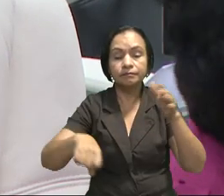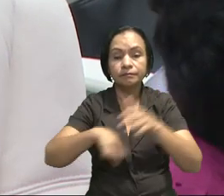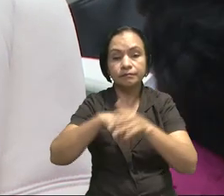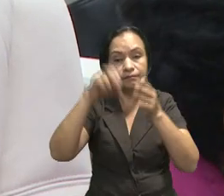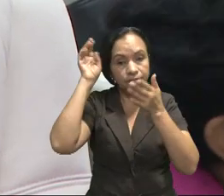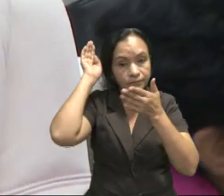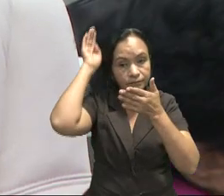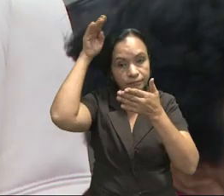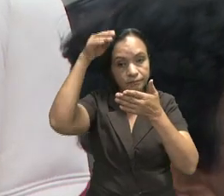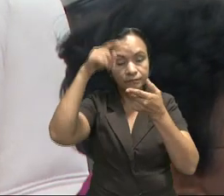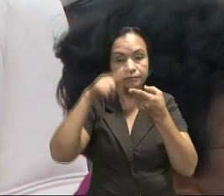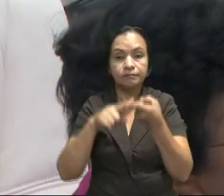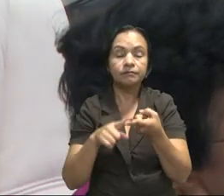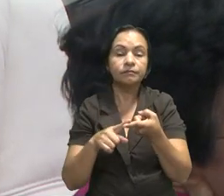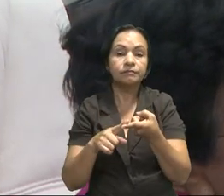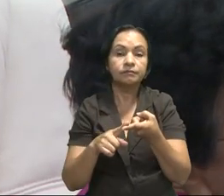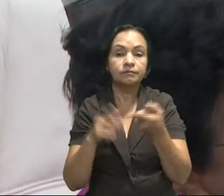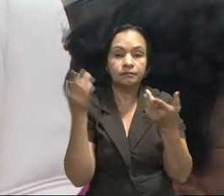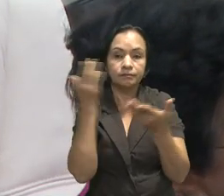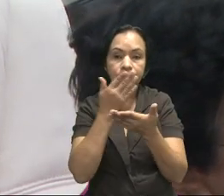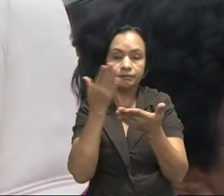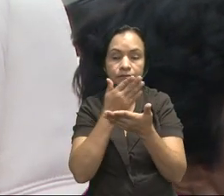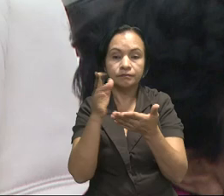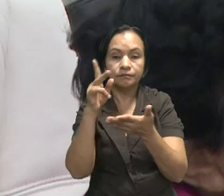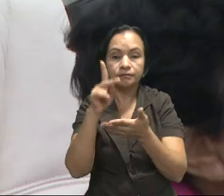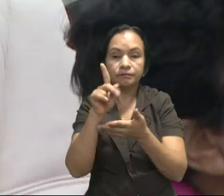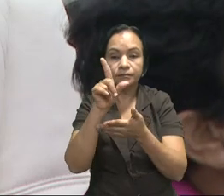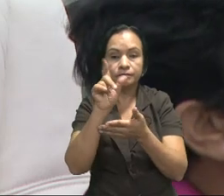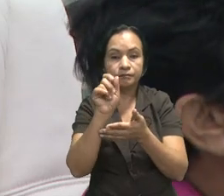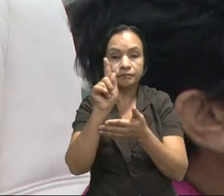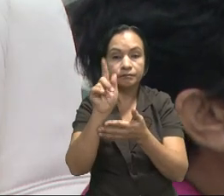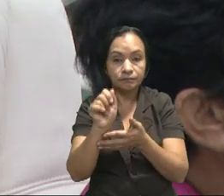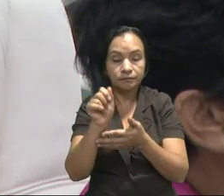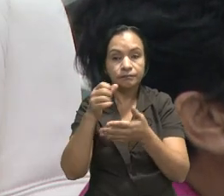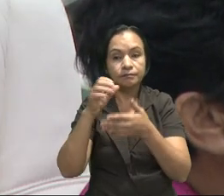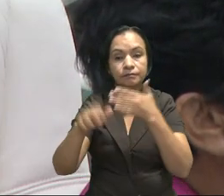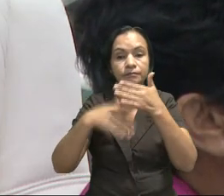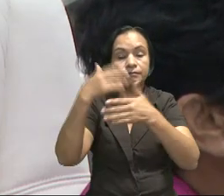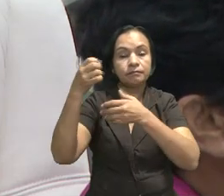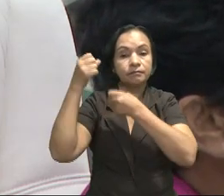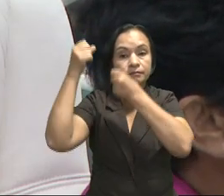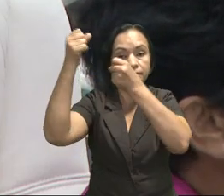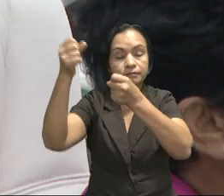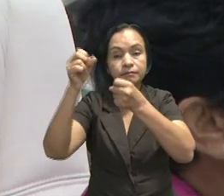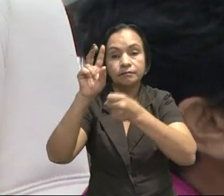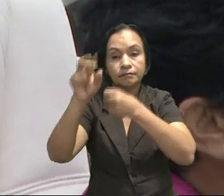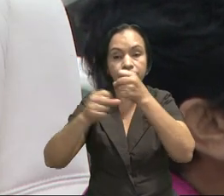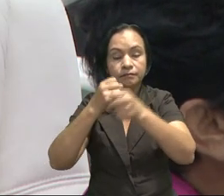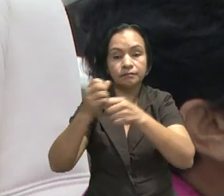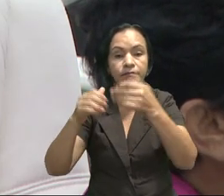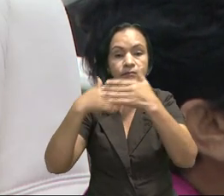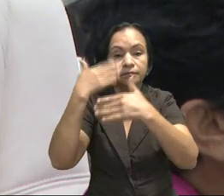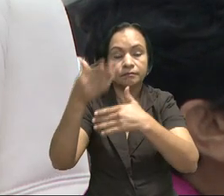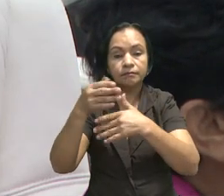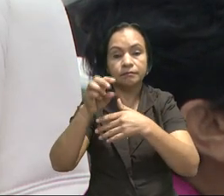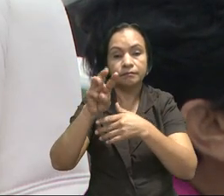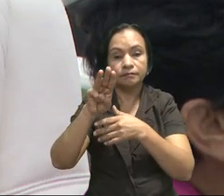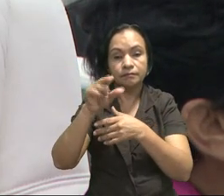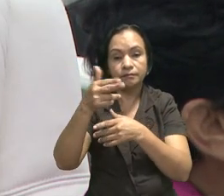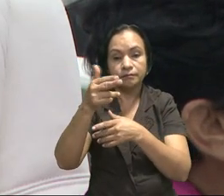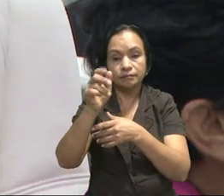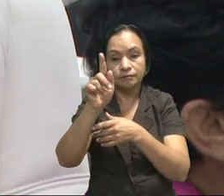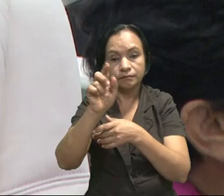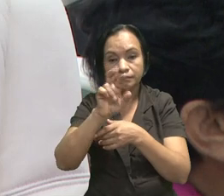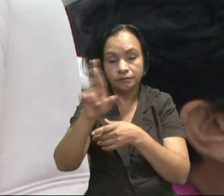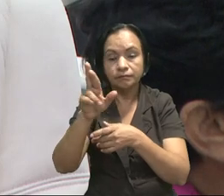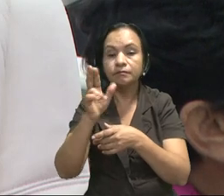argentino de Estudiantes de La Plata, quienes serían campeones del mundo 2 años después ante el Manchester United